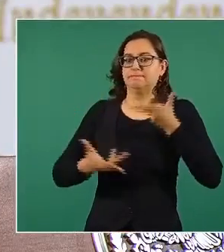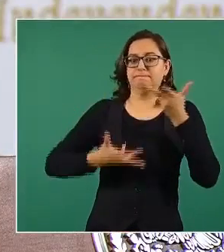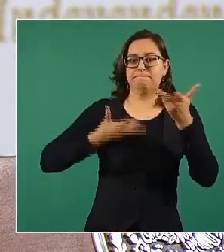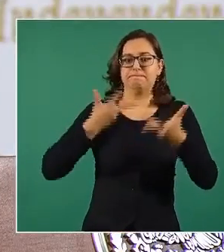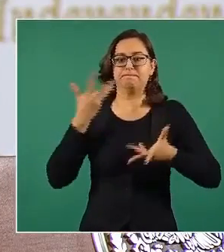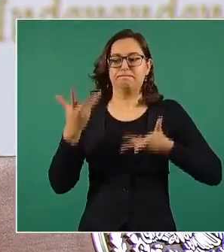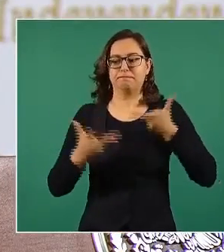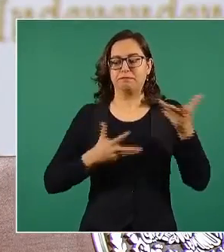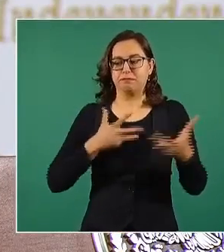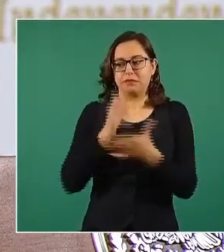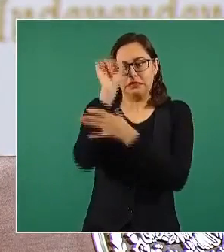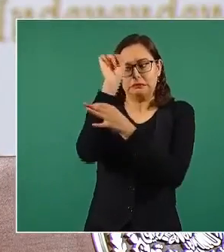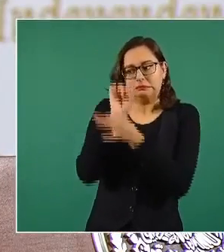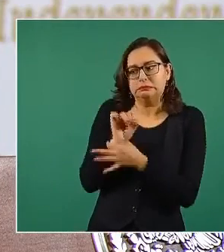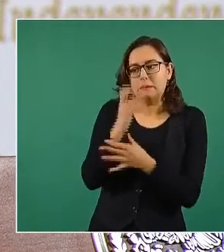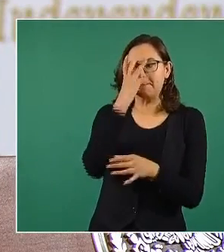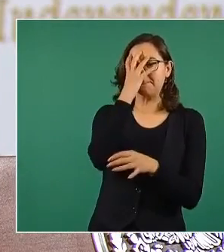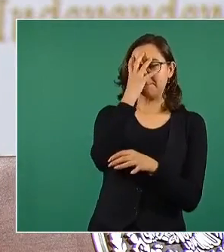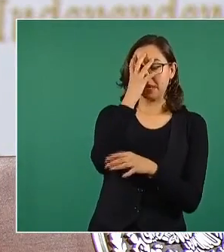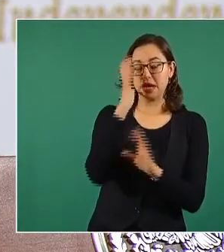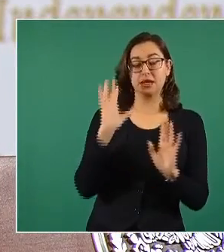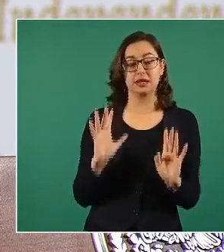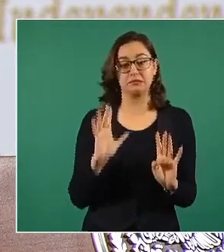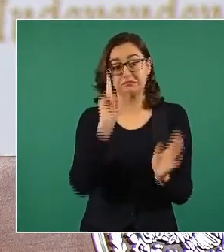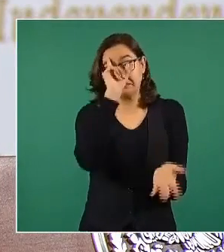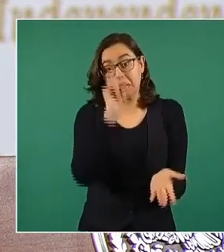va a dar vergüenza,